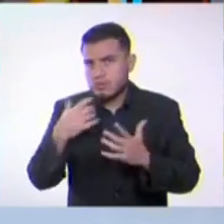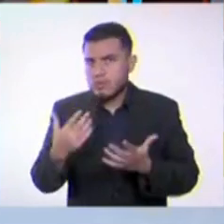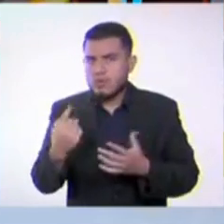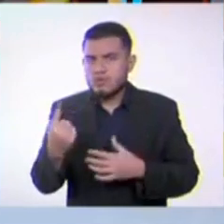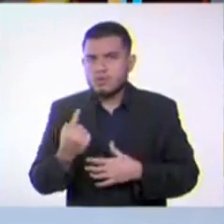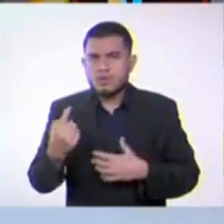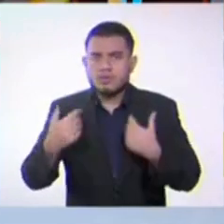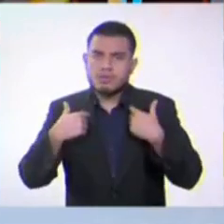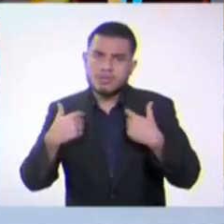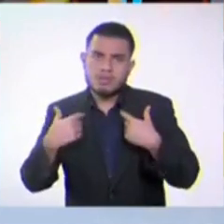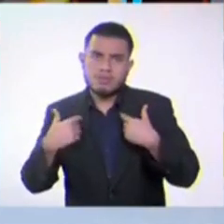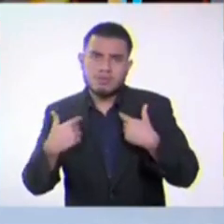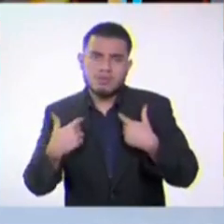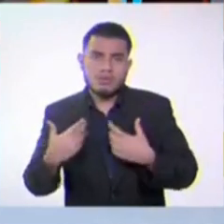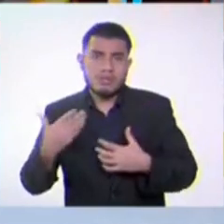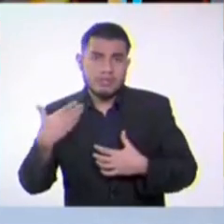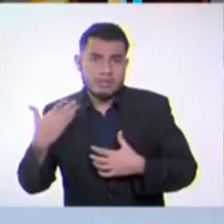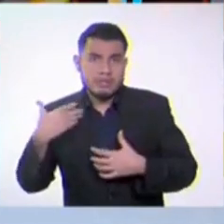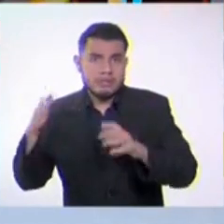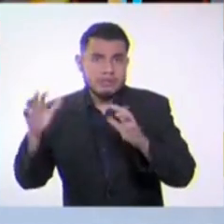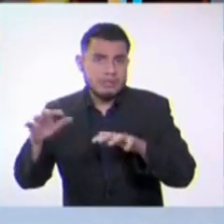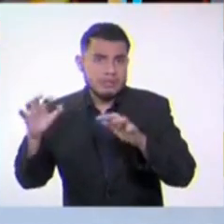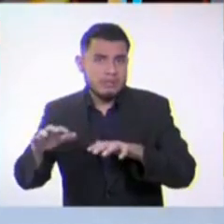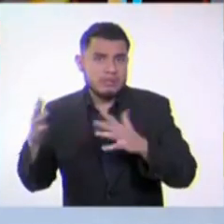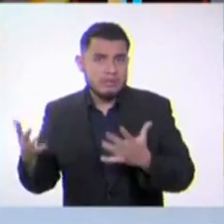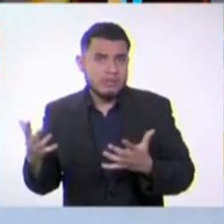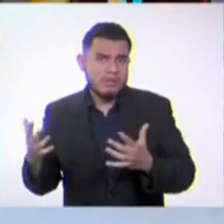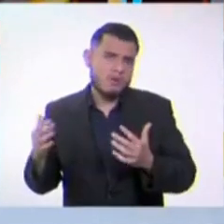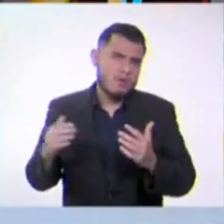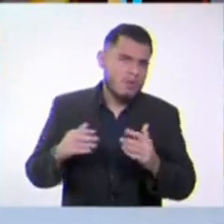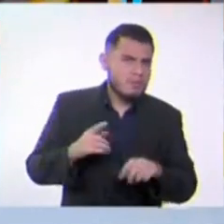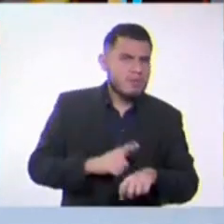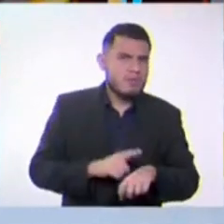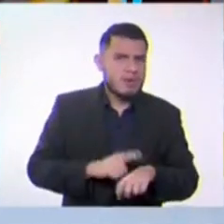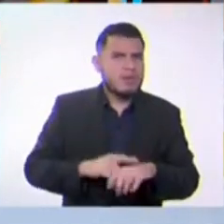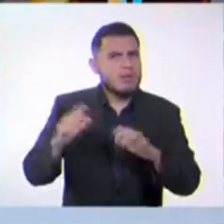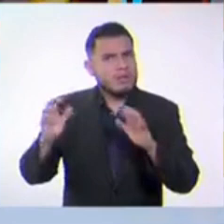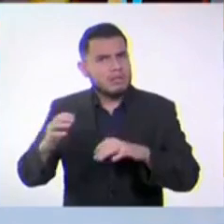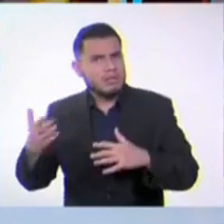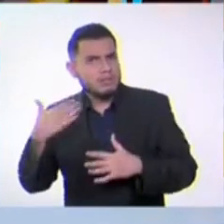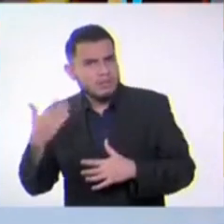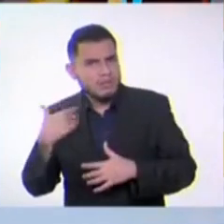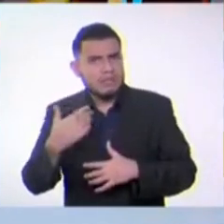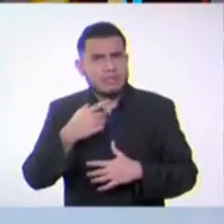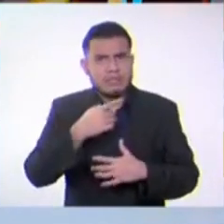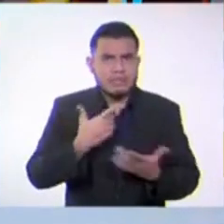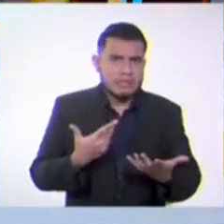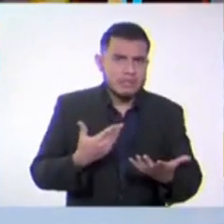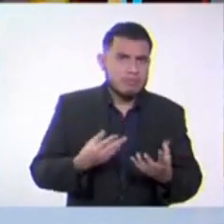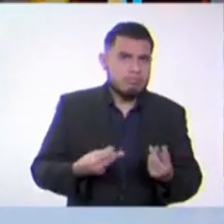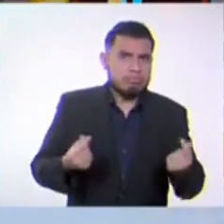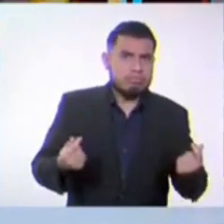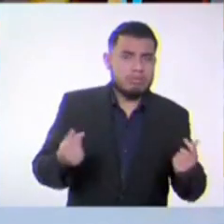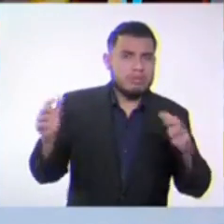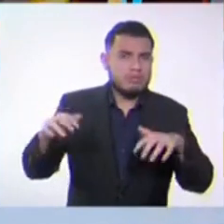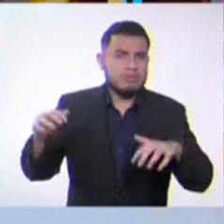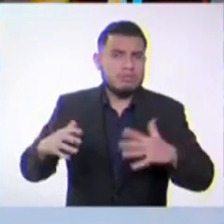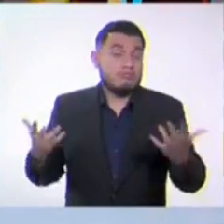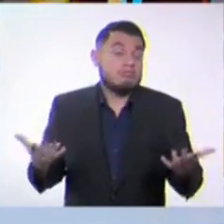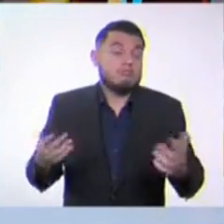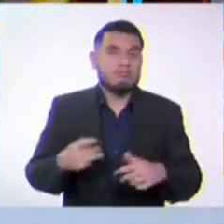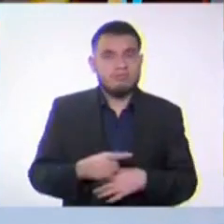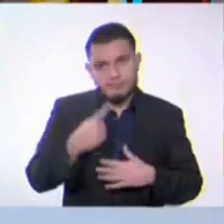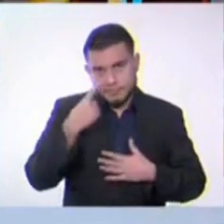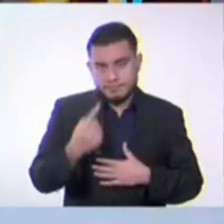o invierno. ¿Es lo mismo invierno y verano que época seca y lluviosa? Pues bien, veamos